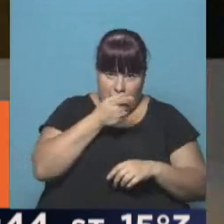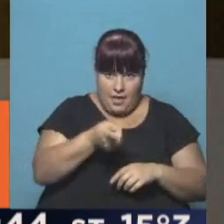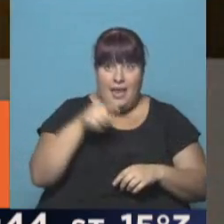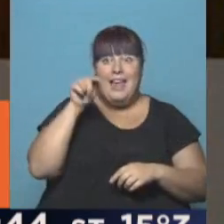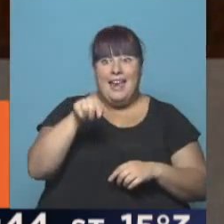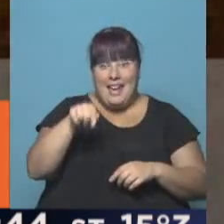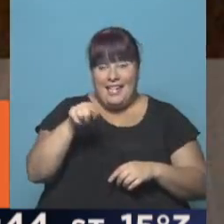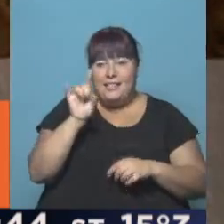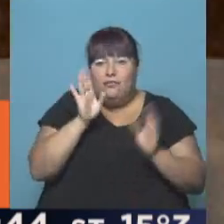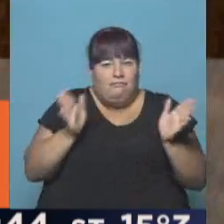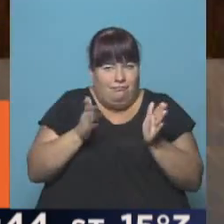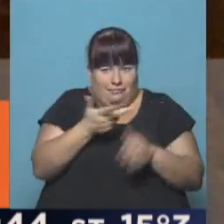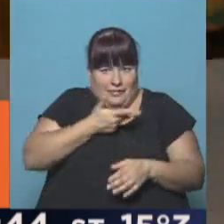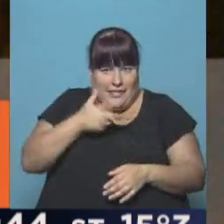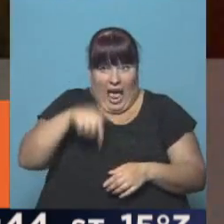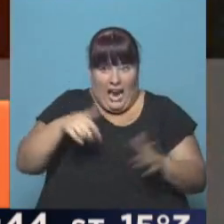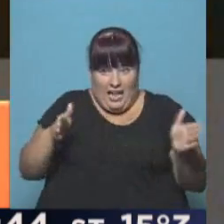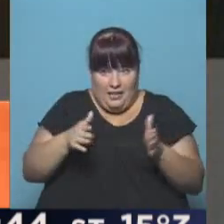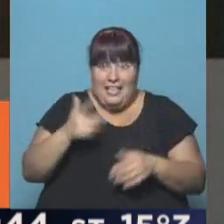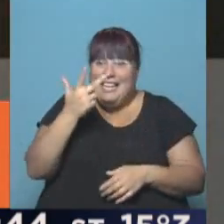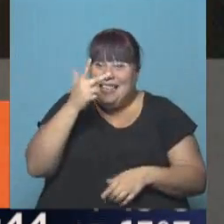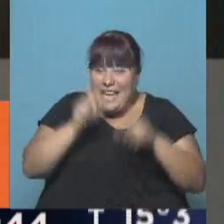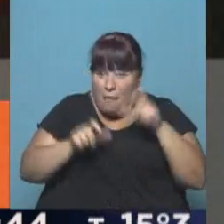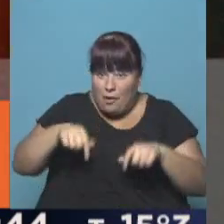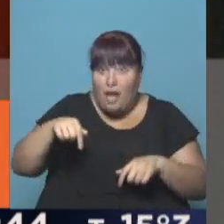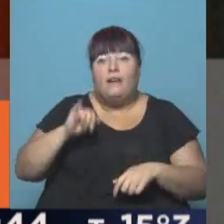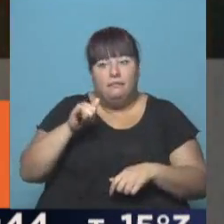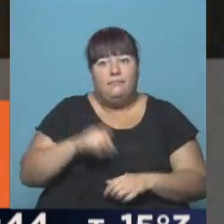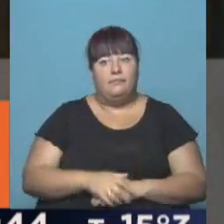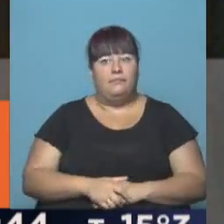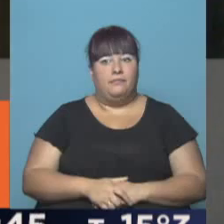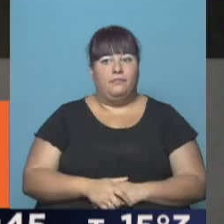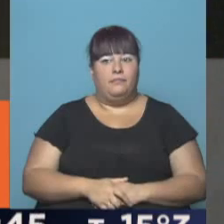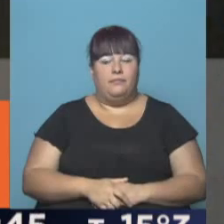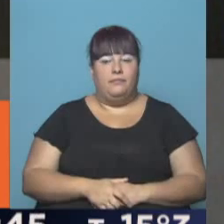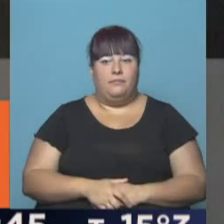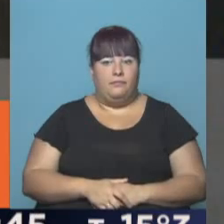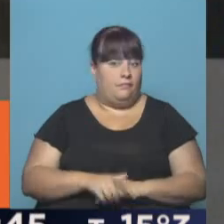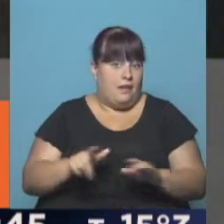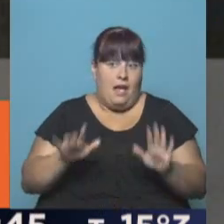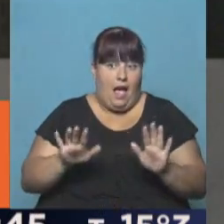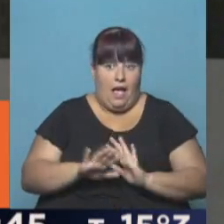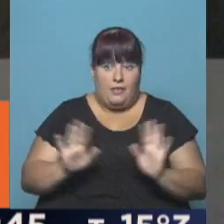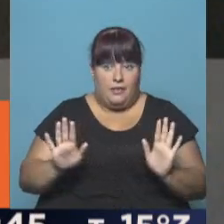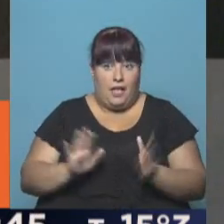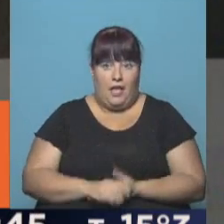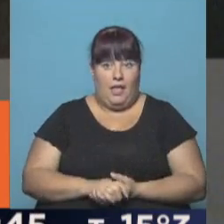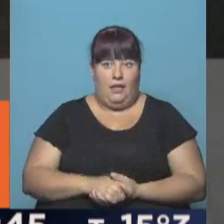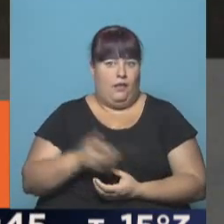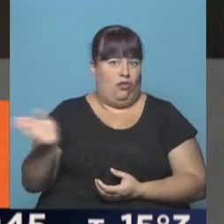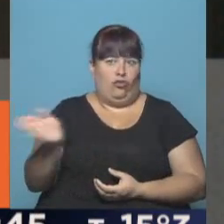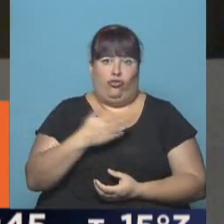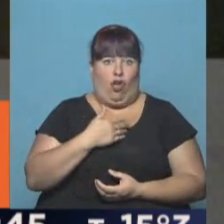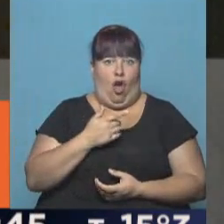en este único espacio. Tres personas acá adentro. Y era así con casi